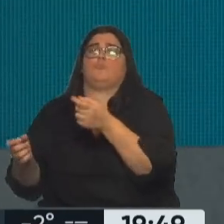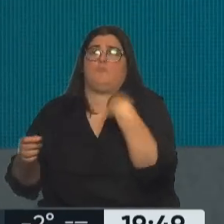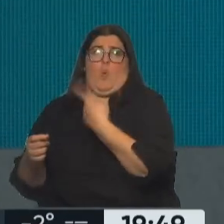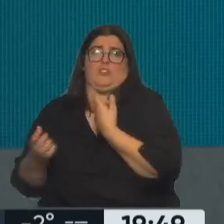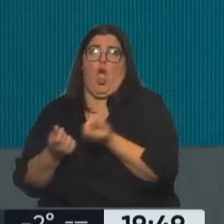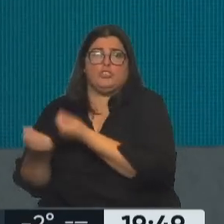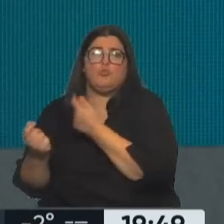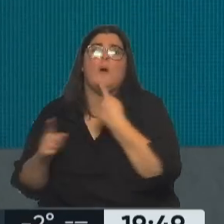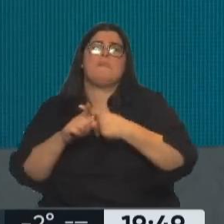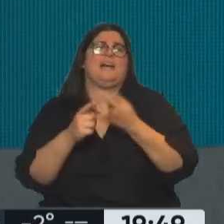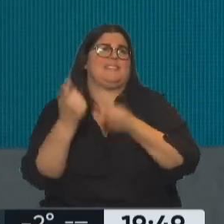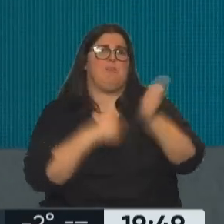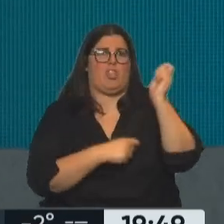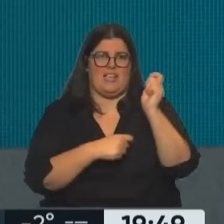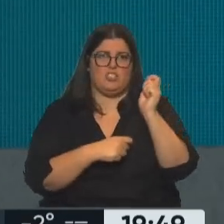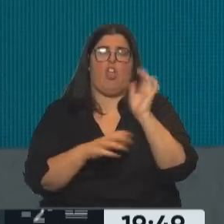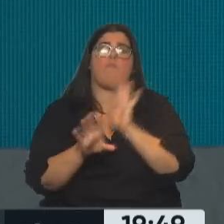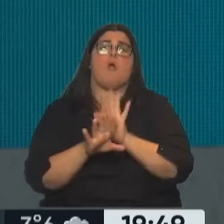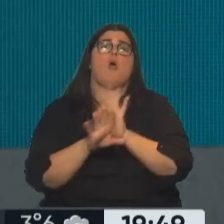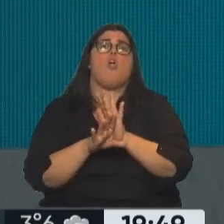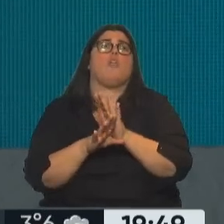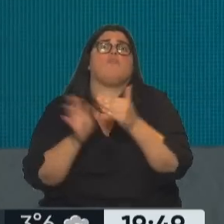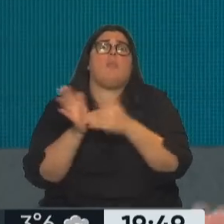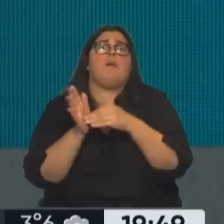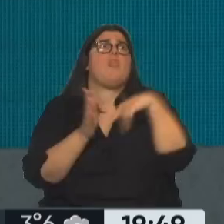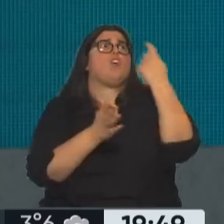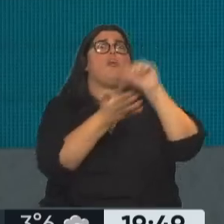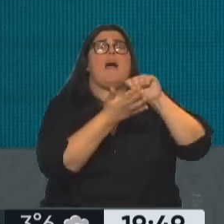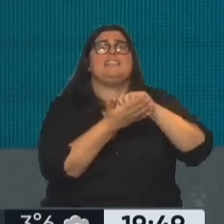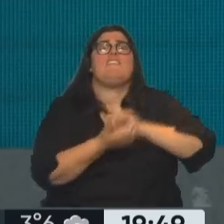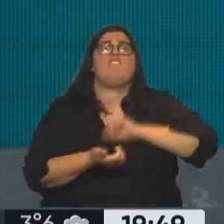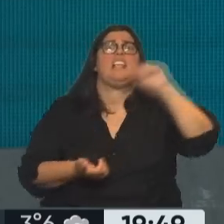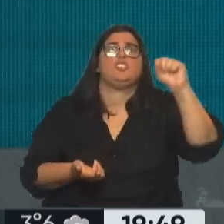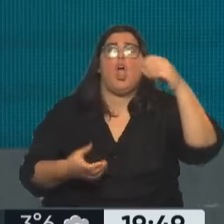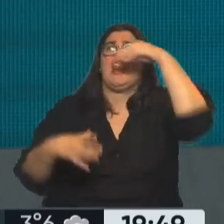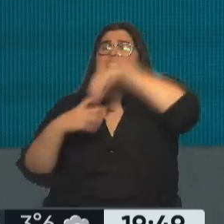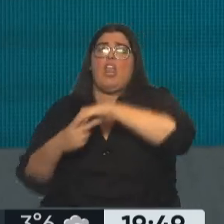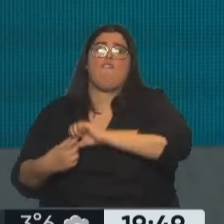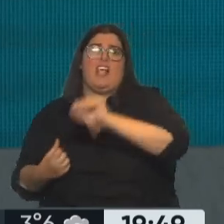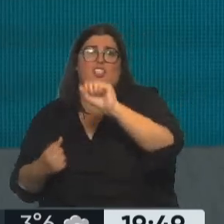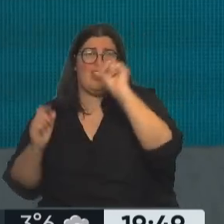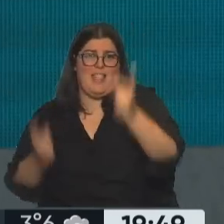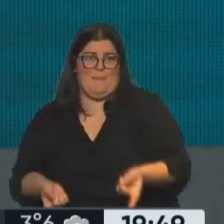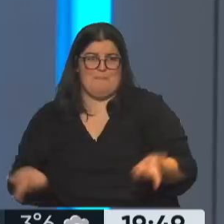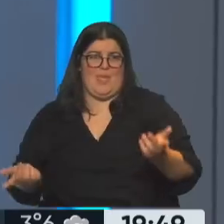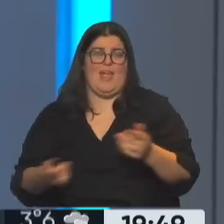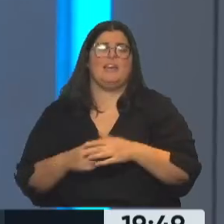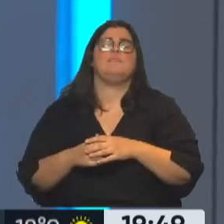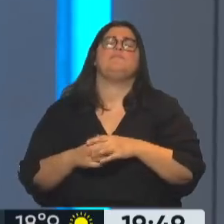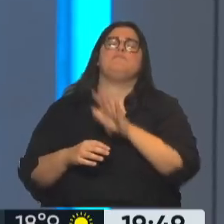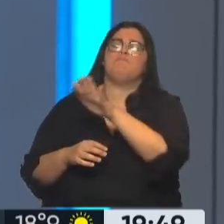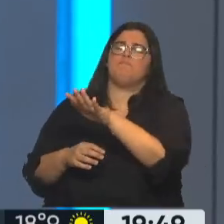estar a la merced de cualquier tipo de inflación que suceda en el exterior y va a haber inflación interna. Esto, compañeros, es algo